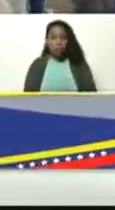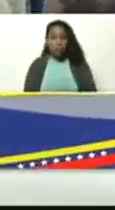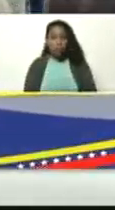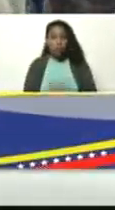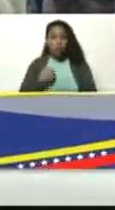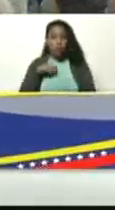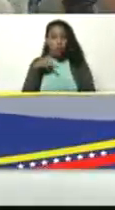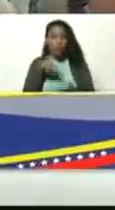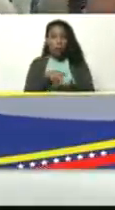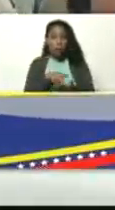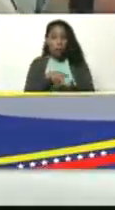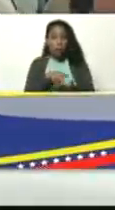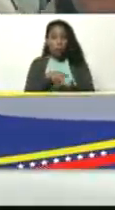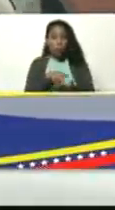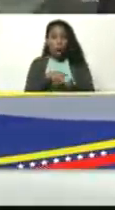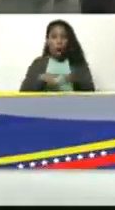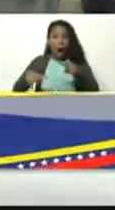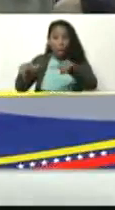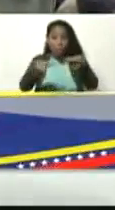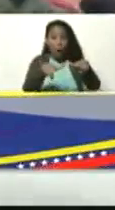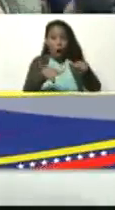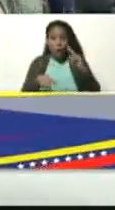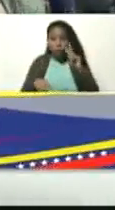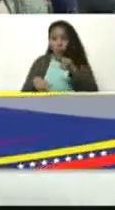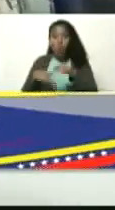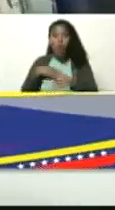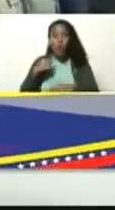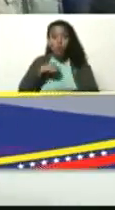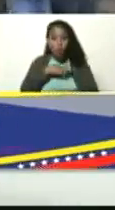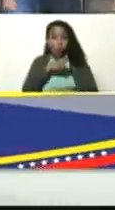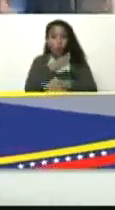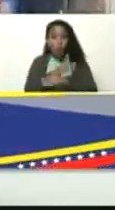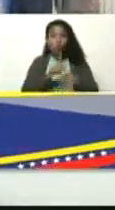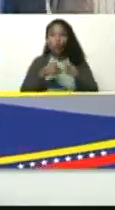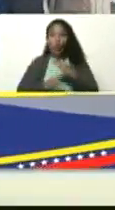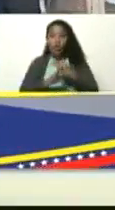Hemos llegado allí en el terreno y ahí estamos en el terreno.